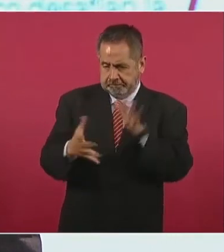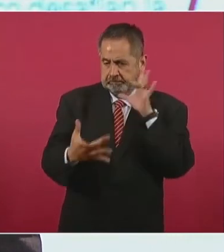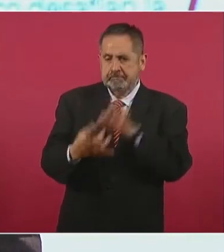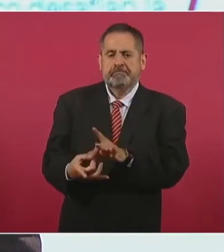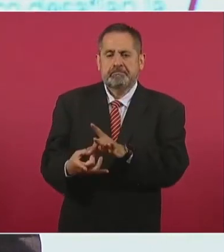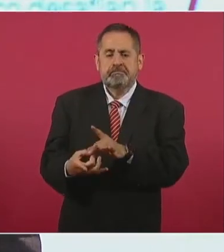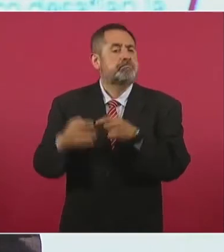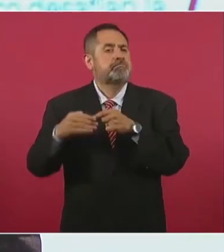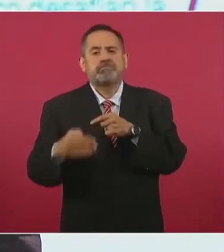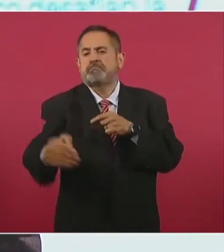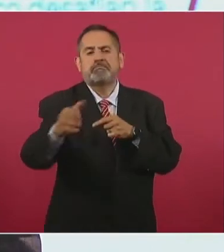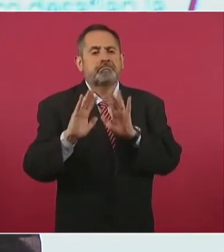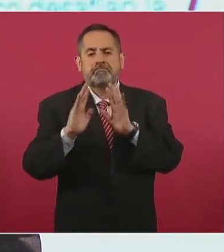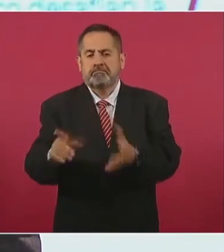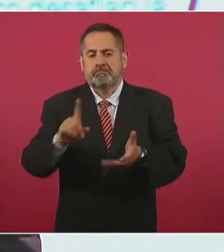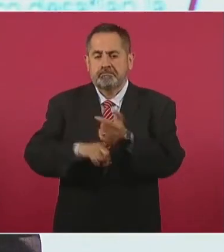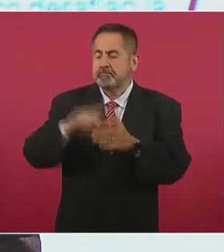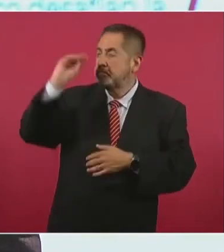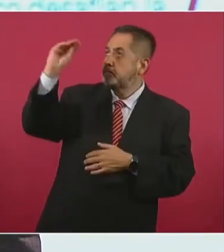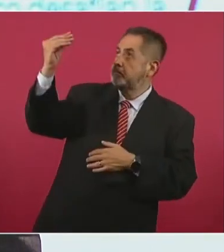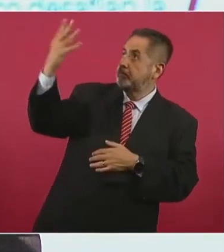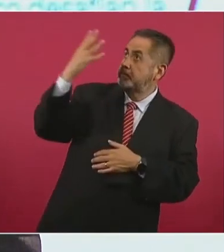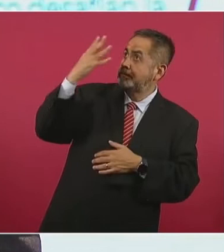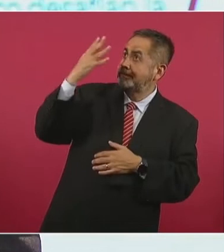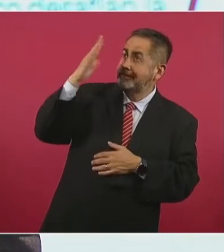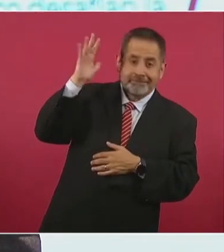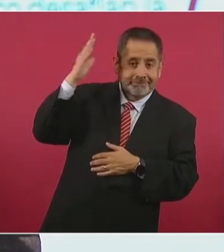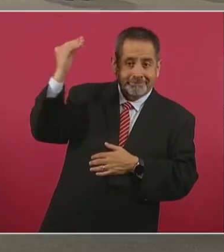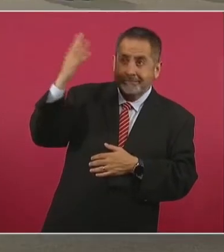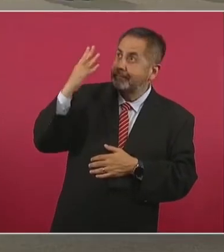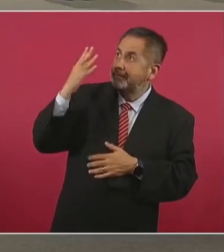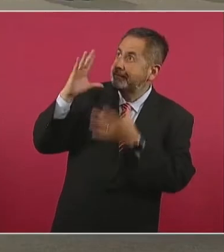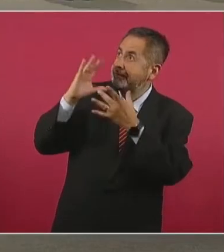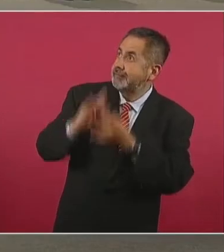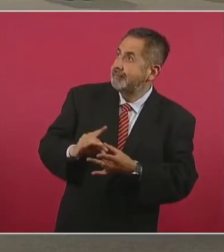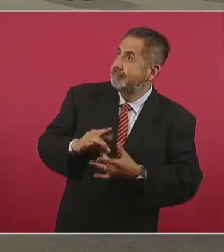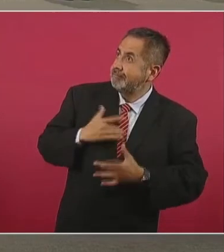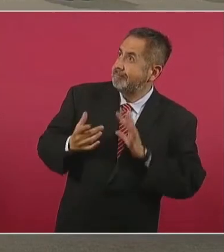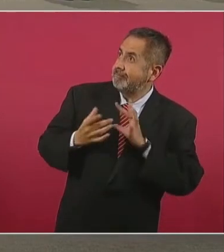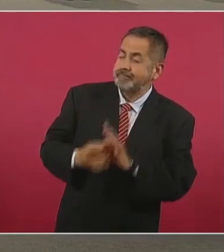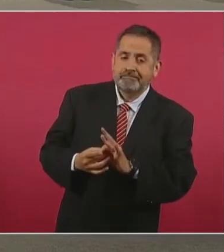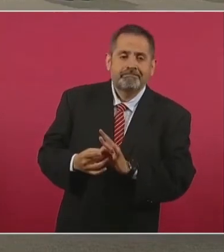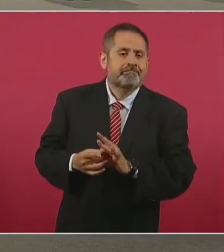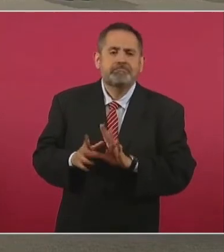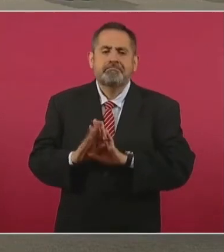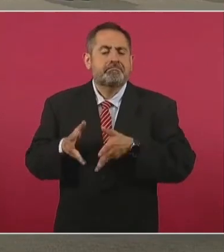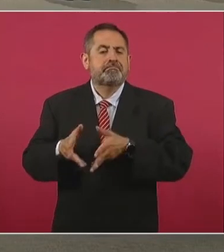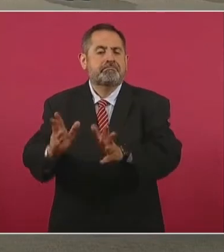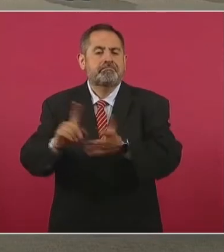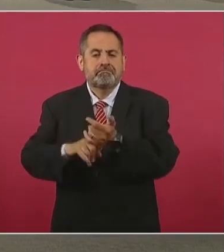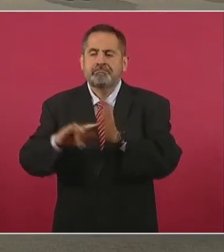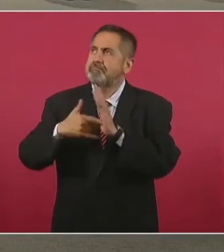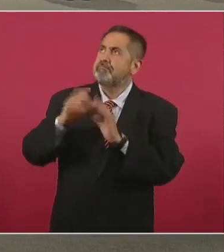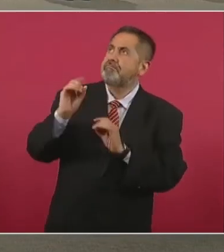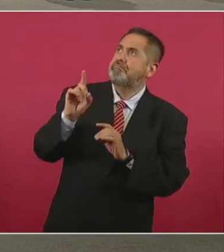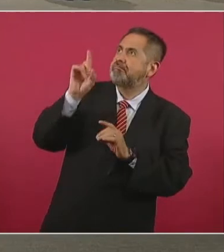es cuando la hora del reloj solar coincide con la hora del reloj social, el reloj de Dios. Muchas gracias.